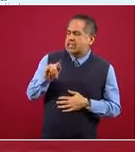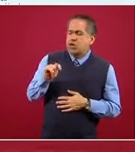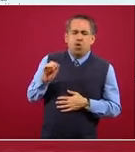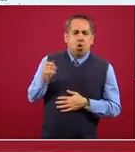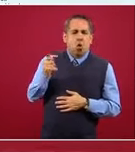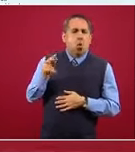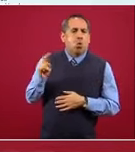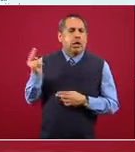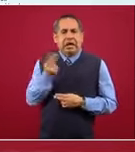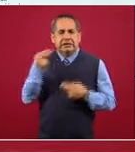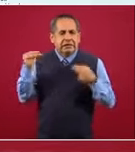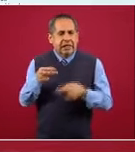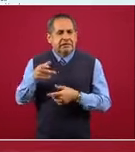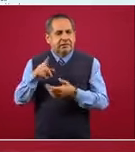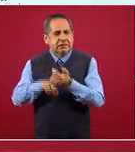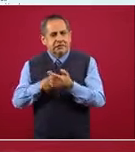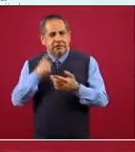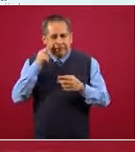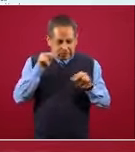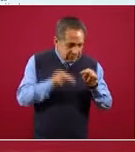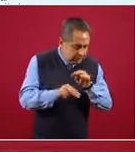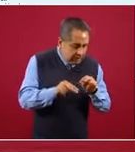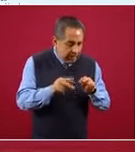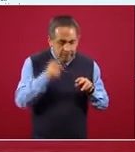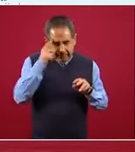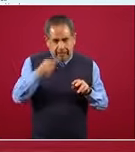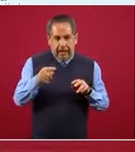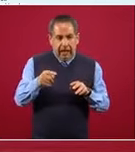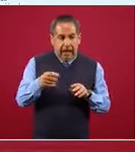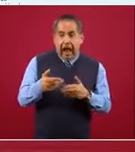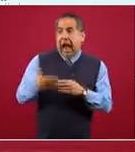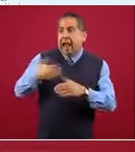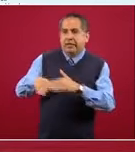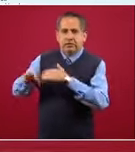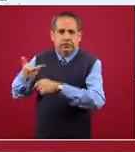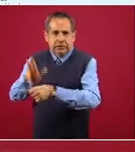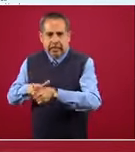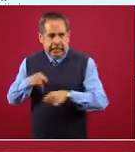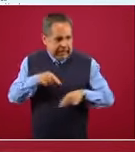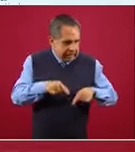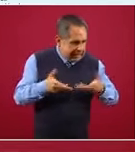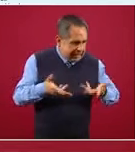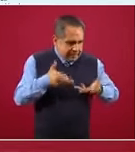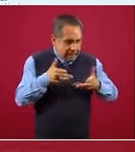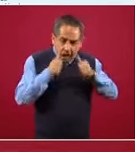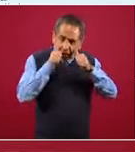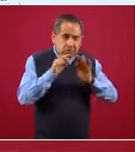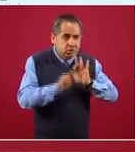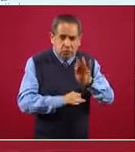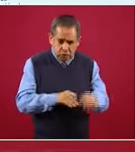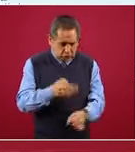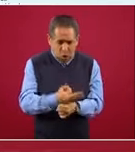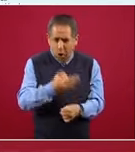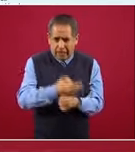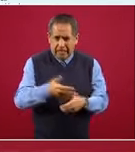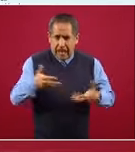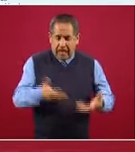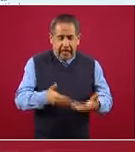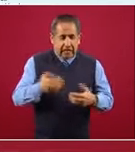en regulación médica, o técnico en atención médica prehospitalaria, y que tomando como base unos criterios